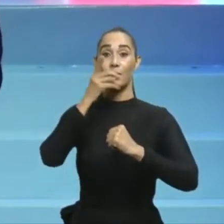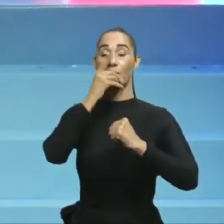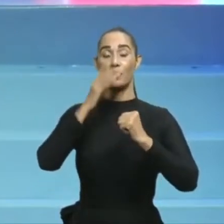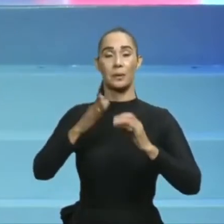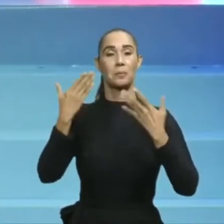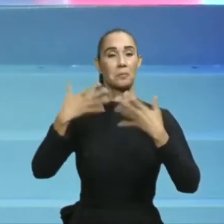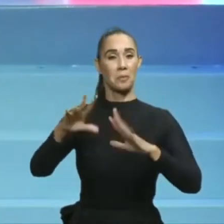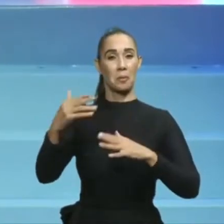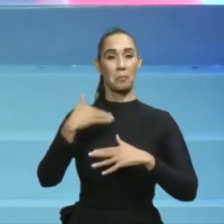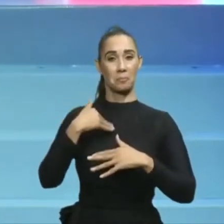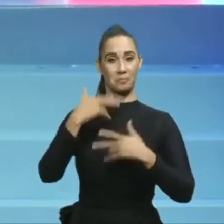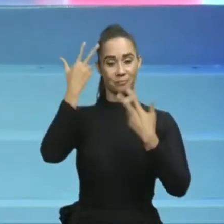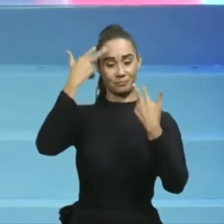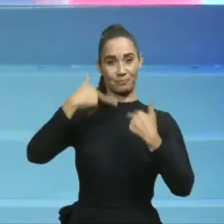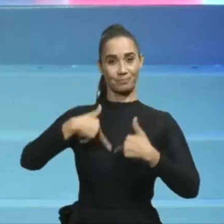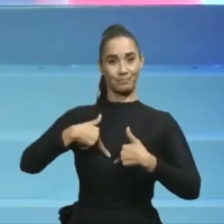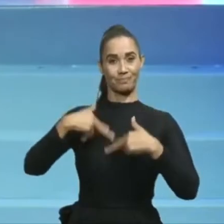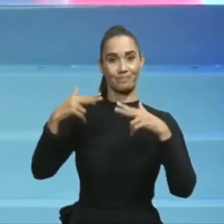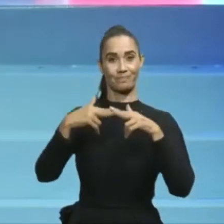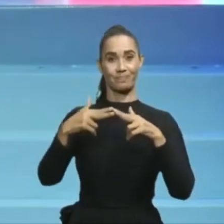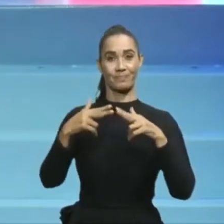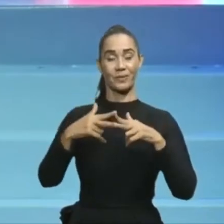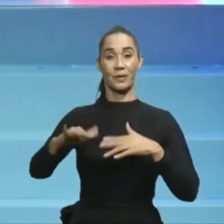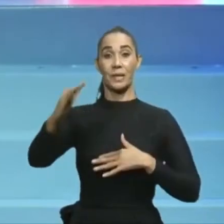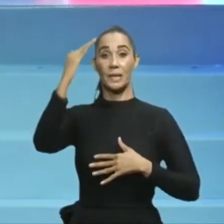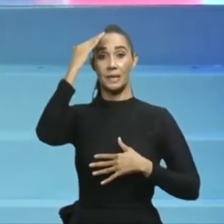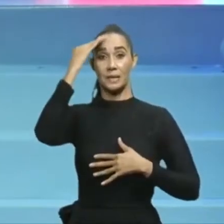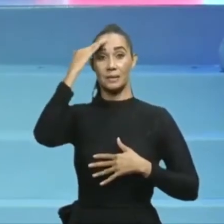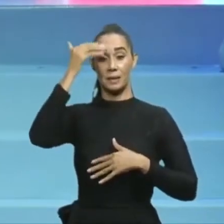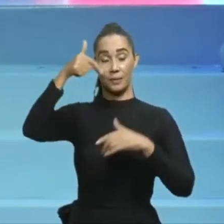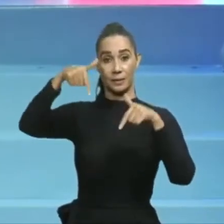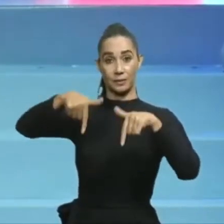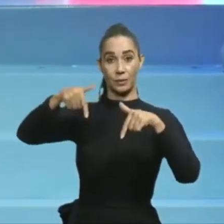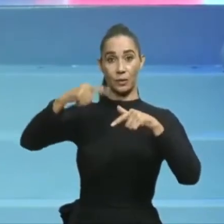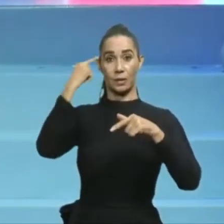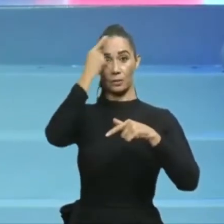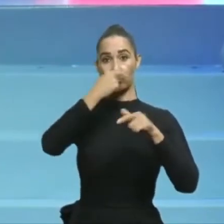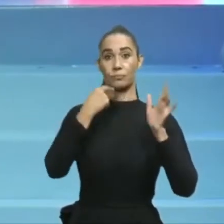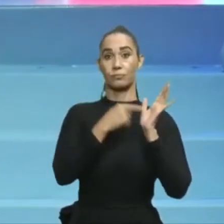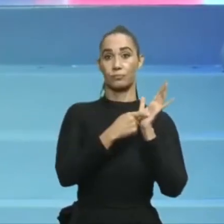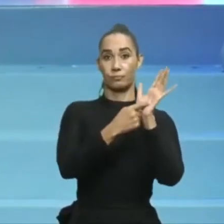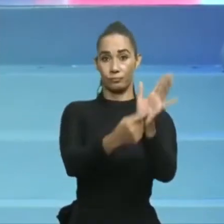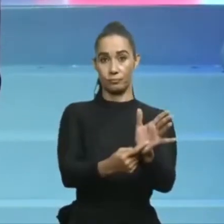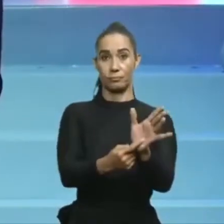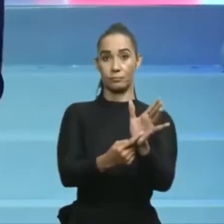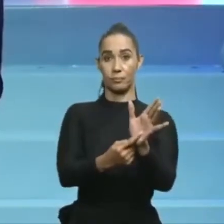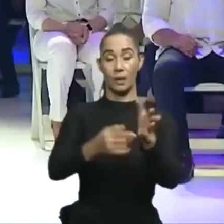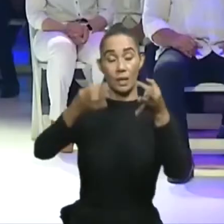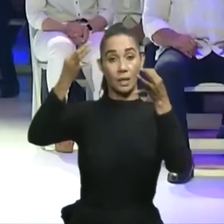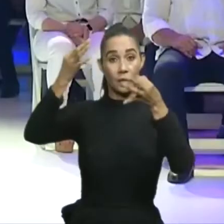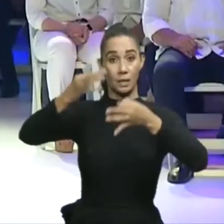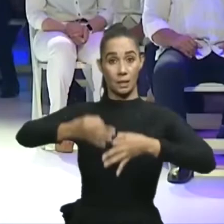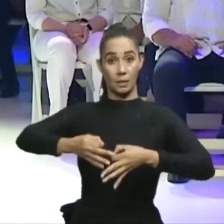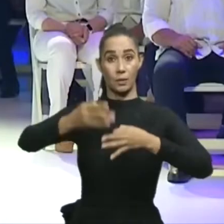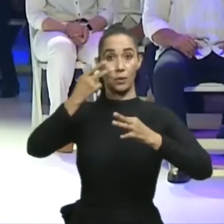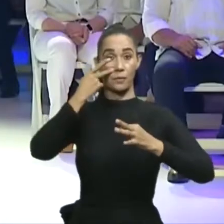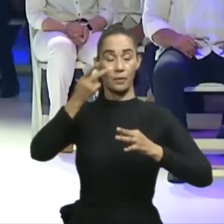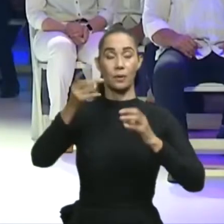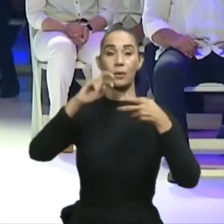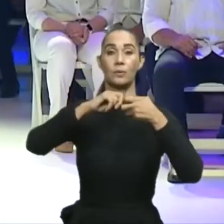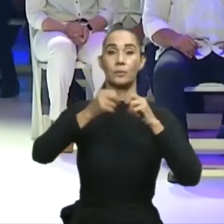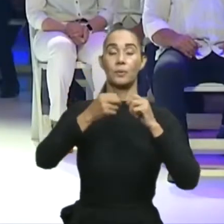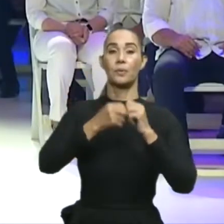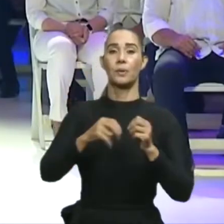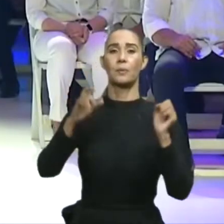ya me conocen y saben que por eso estoy aquí que doy la cara que reconozco y que sé ver los problemas